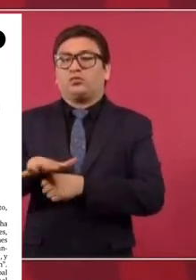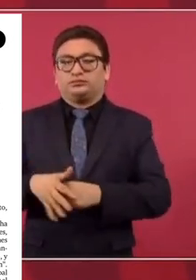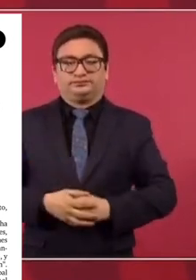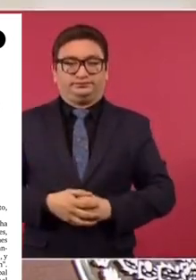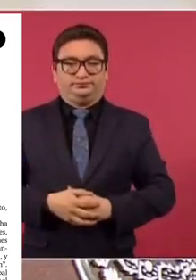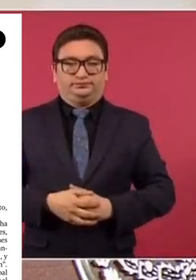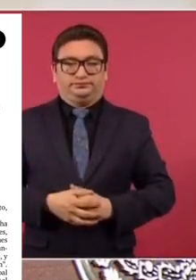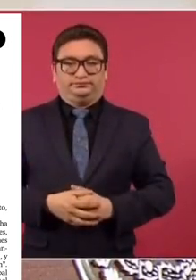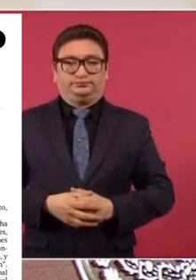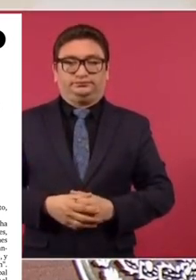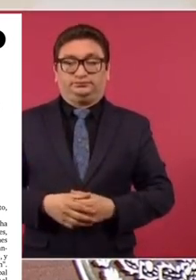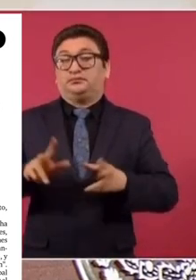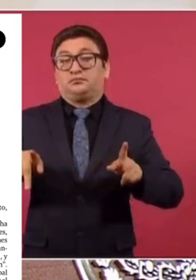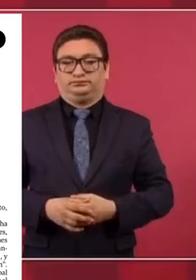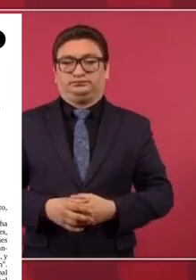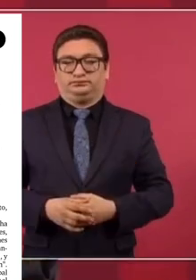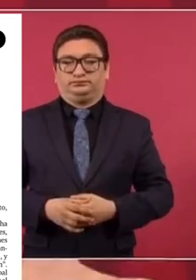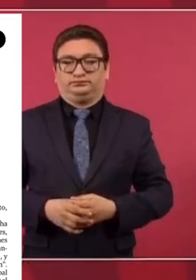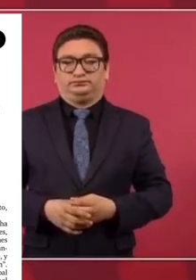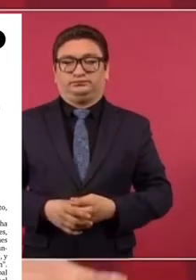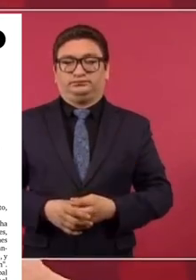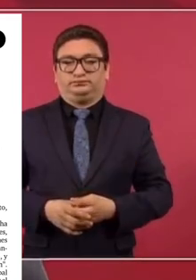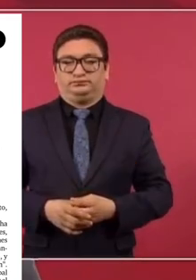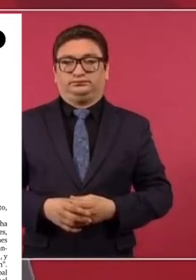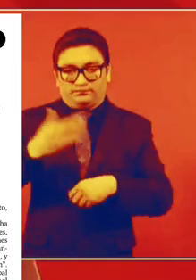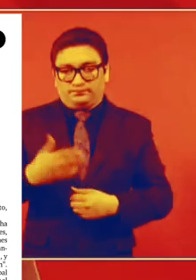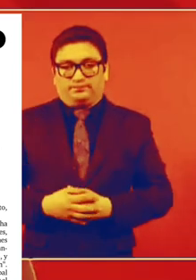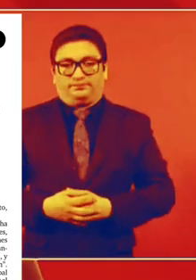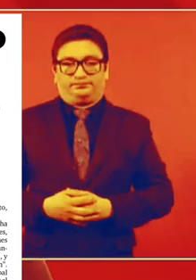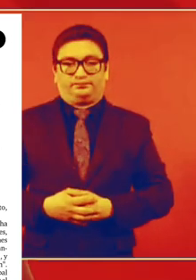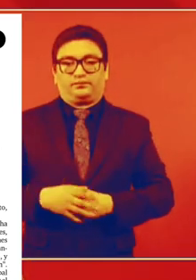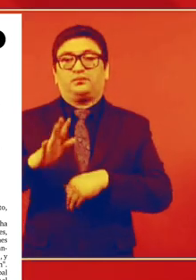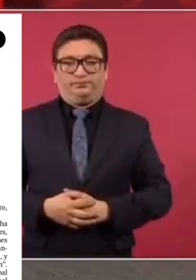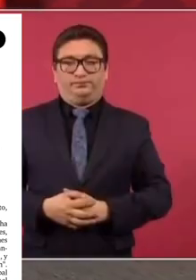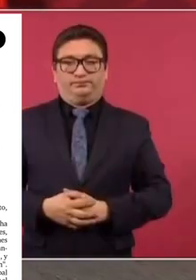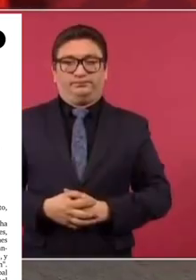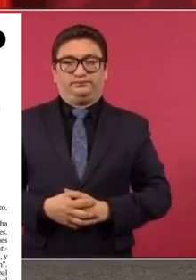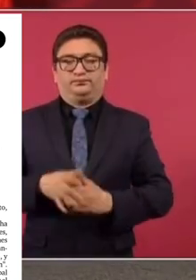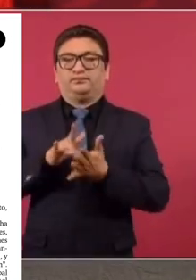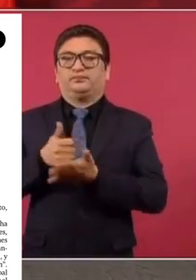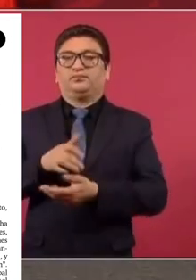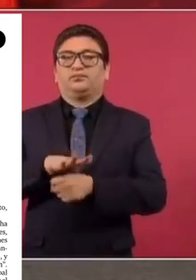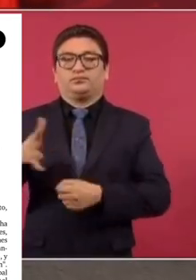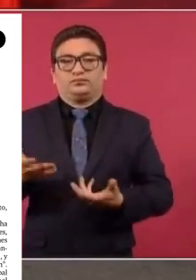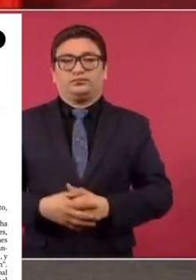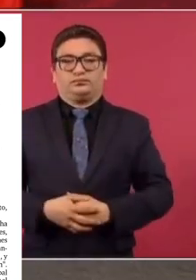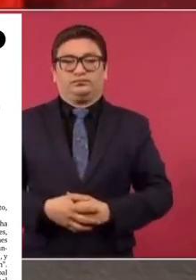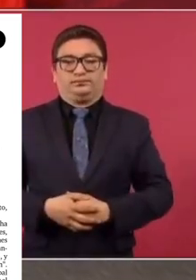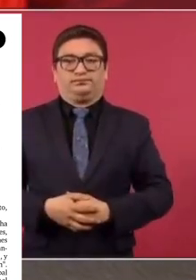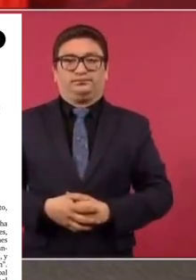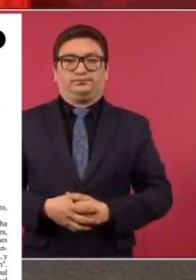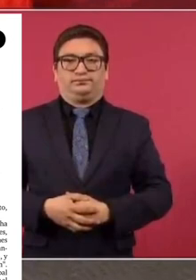que hay más ventas, hay más utilidad, porque hay crecimiento. ¿Cuál es el apoyo? Pues que